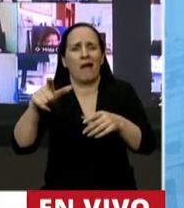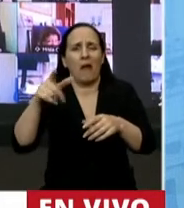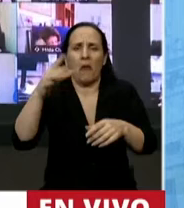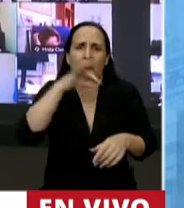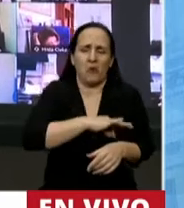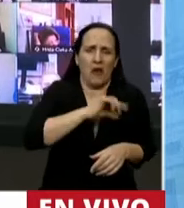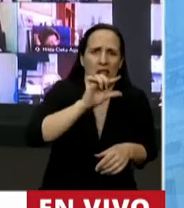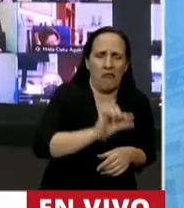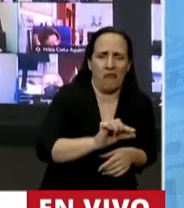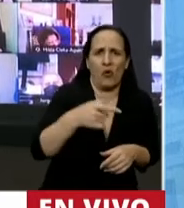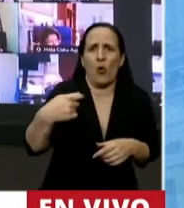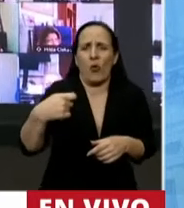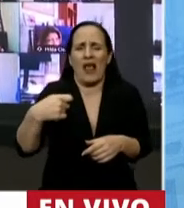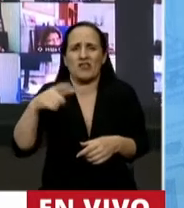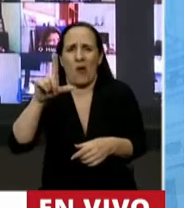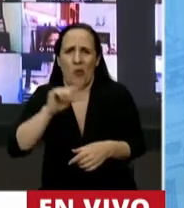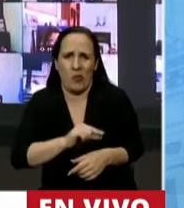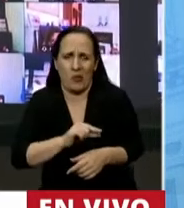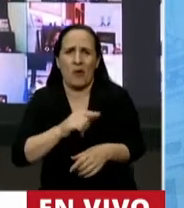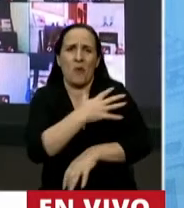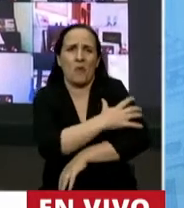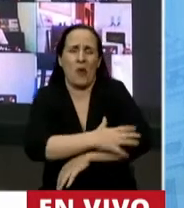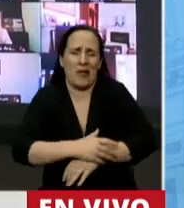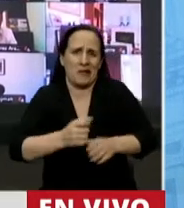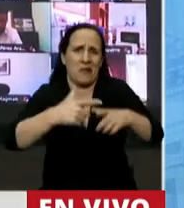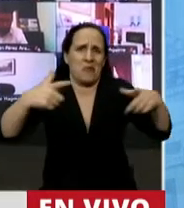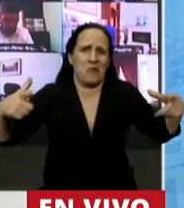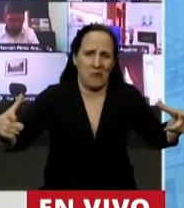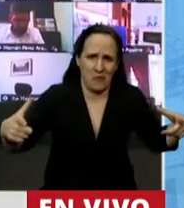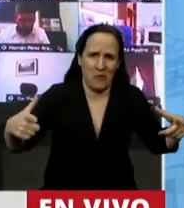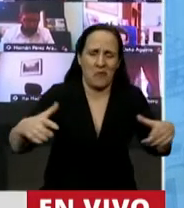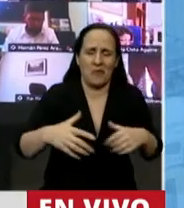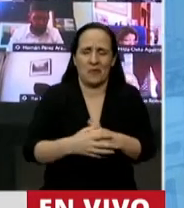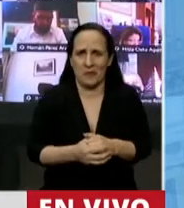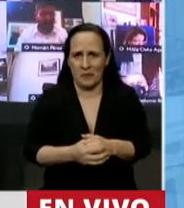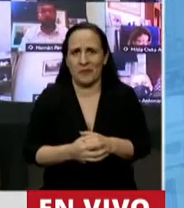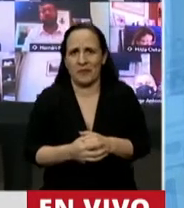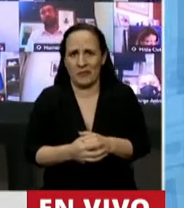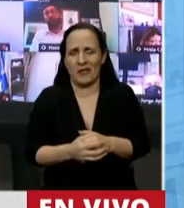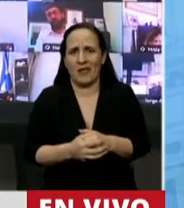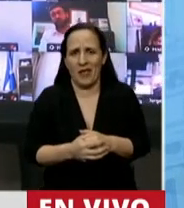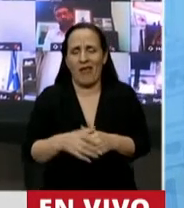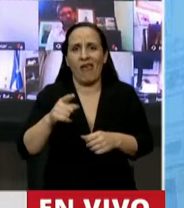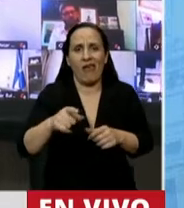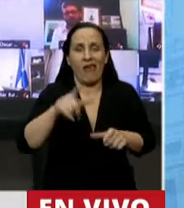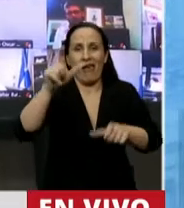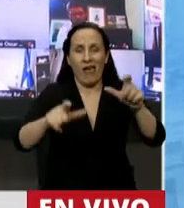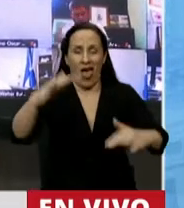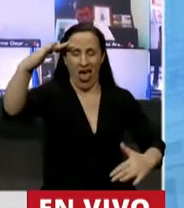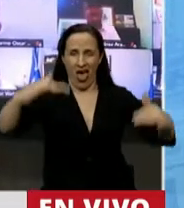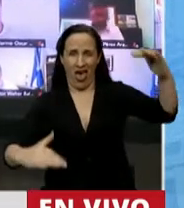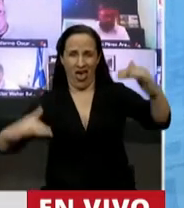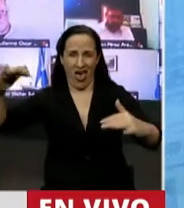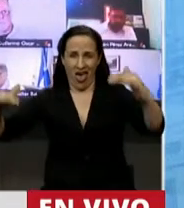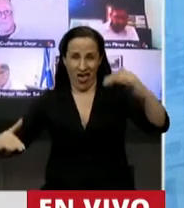y jubilaciones, el crecimiento de la pobreza y un ofensivo avance de la desigualdad.